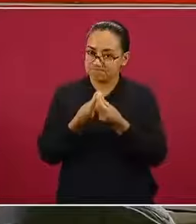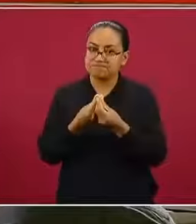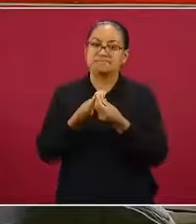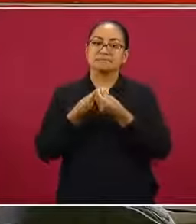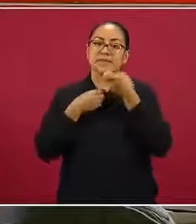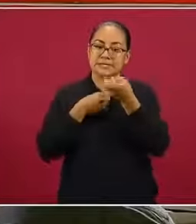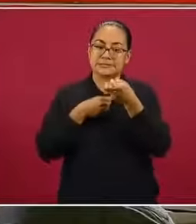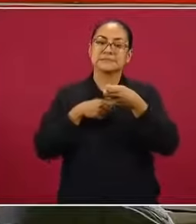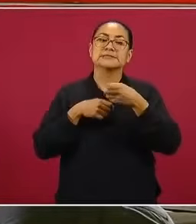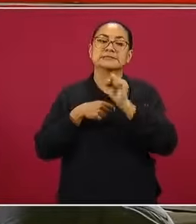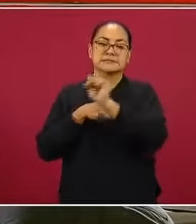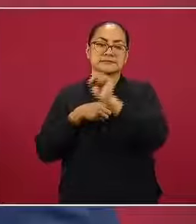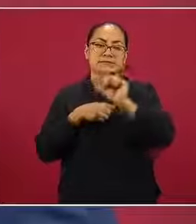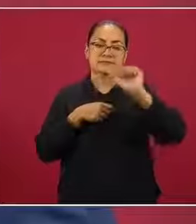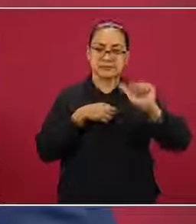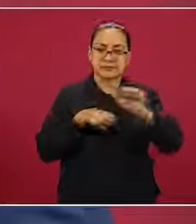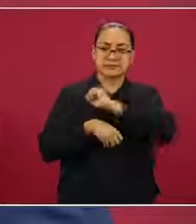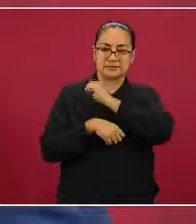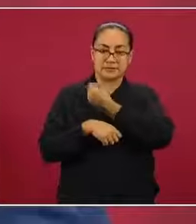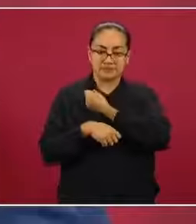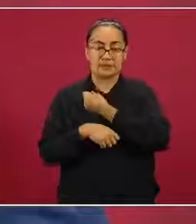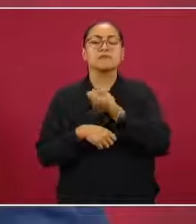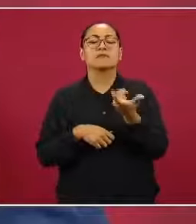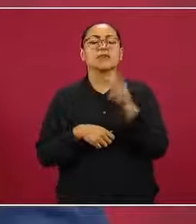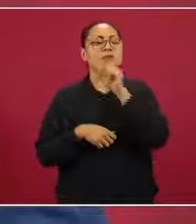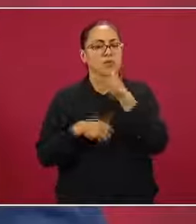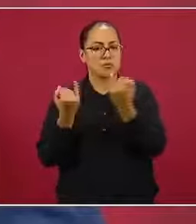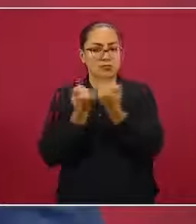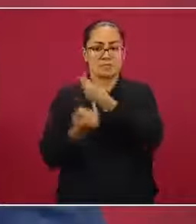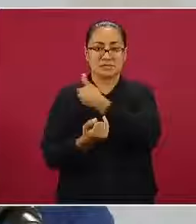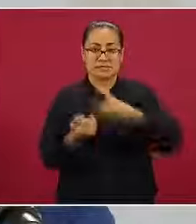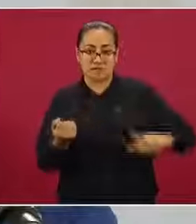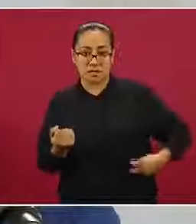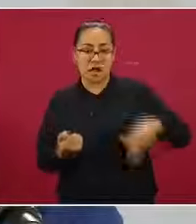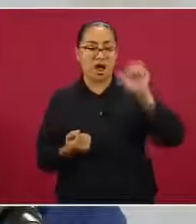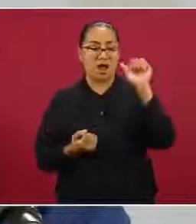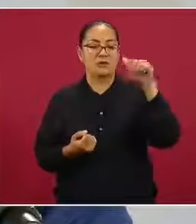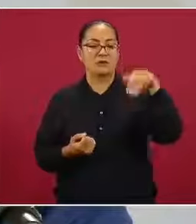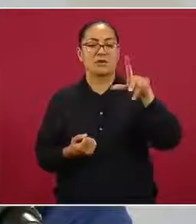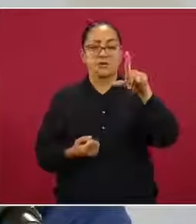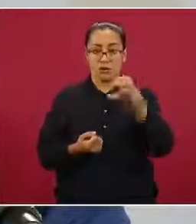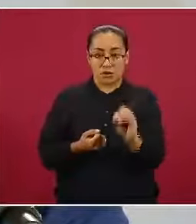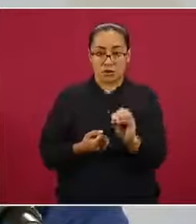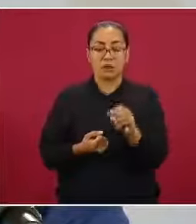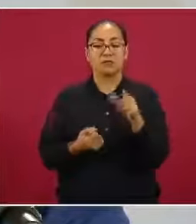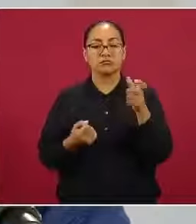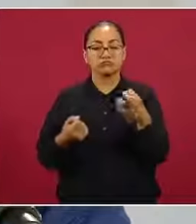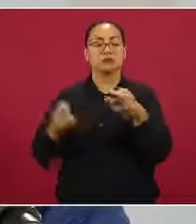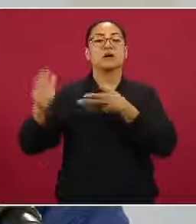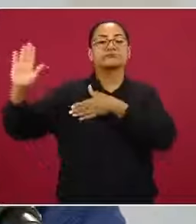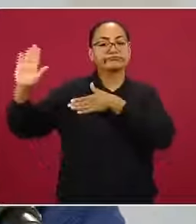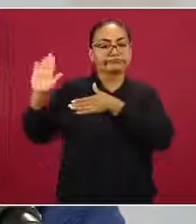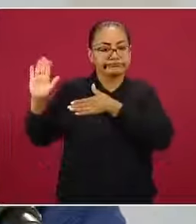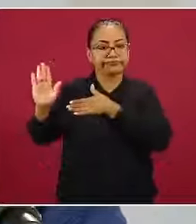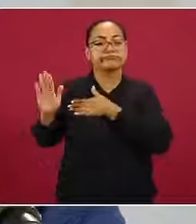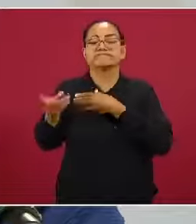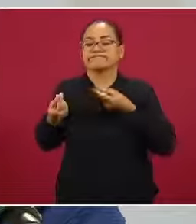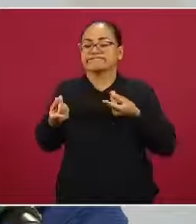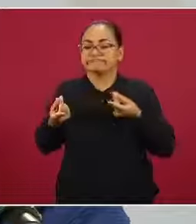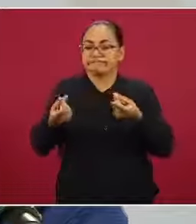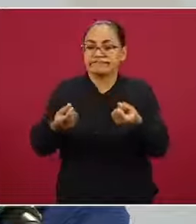su intermediario al señor presidente Andrés Manuel López Obrador por su compromiso en la lucha contra este gran problema que es el sobrepeso y